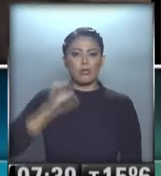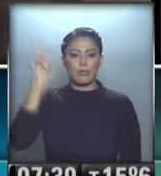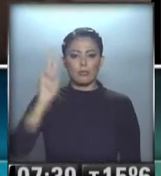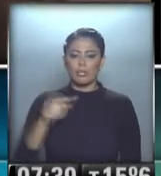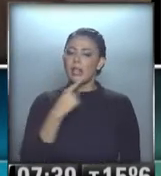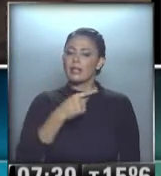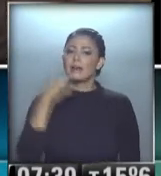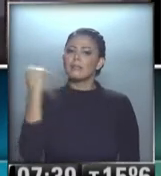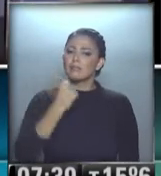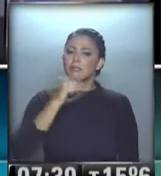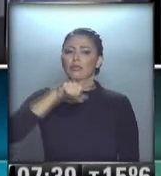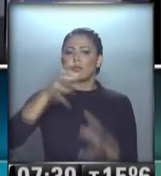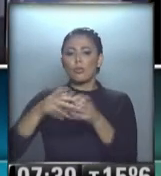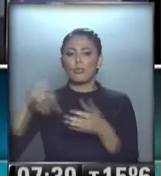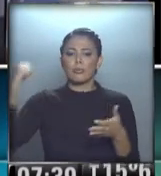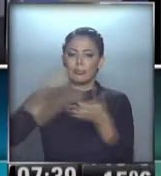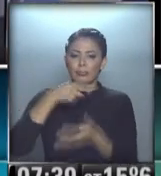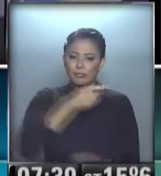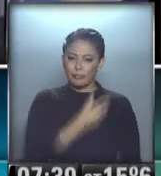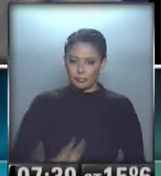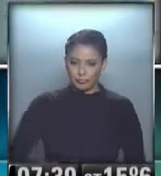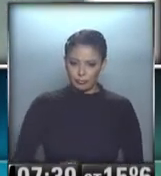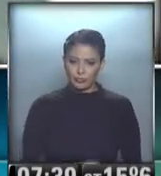intento de golpe de Estado.